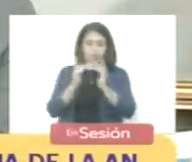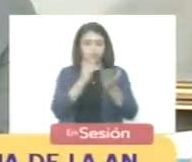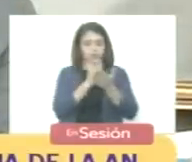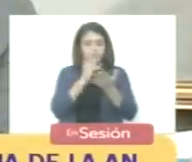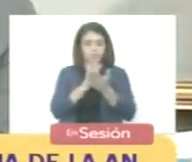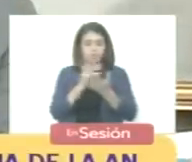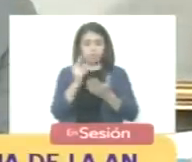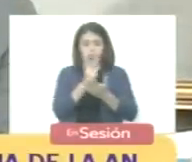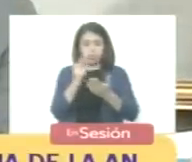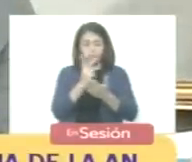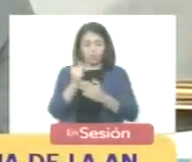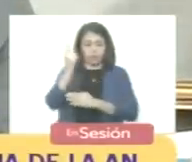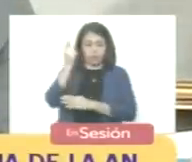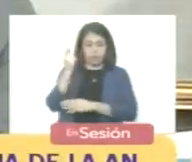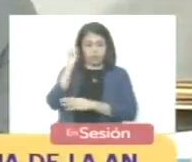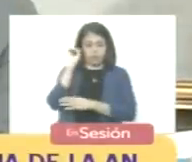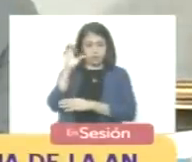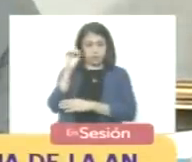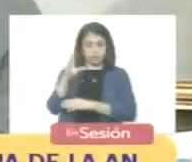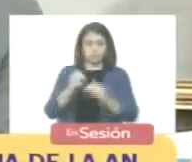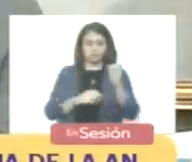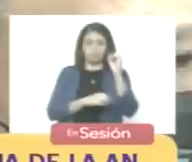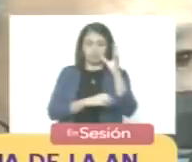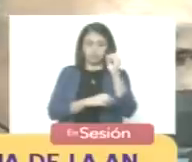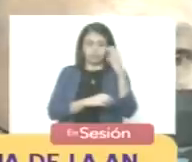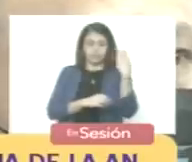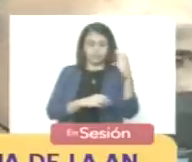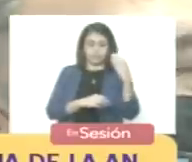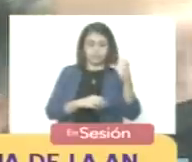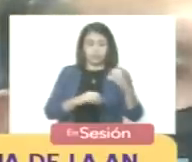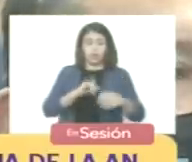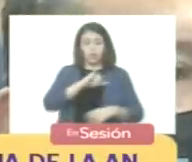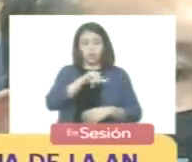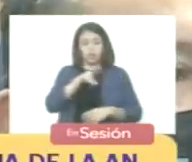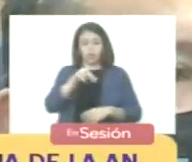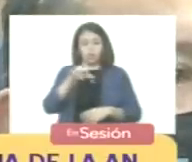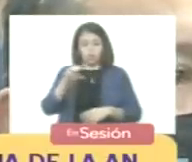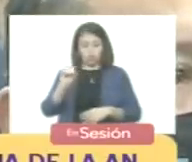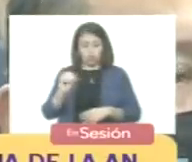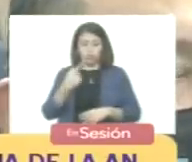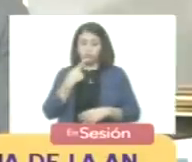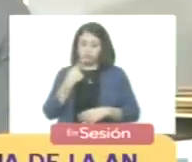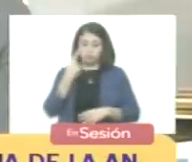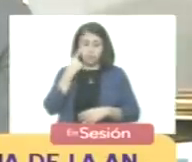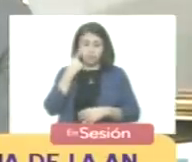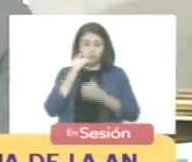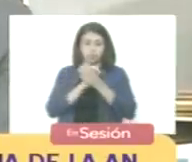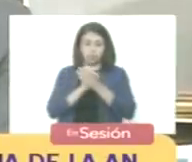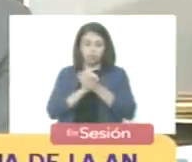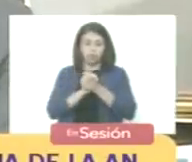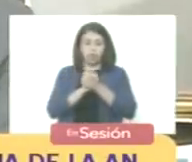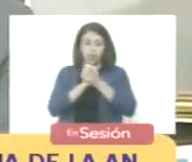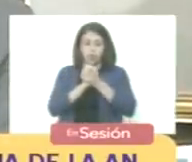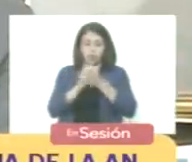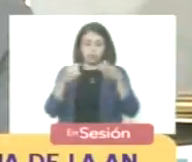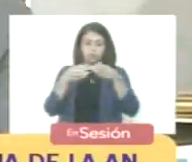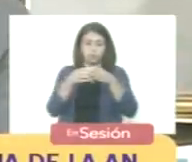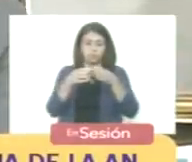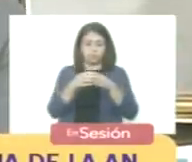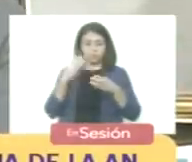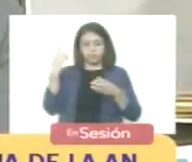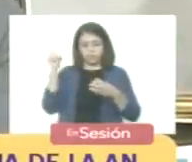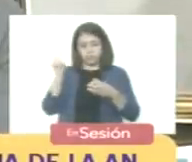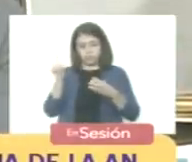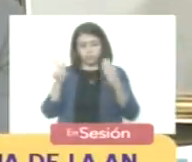de los dos parlamentos, muy pendiente, diputado Julio Chávez, presidente del Grupo de Amistad de Colombia con